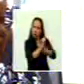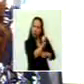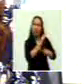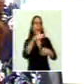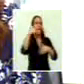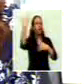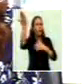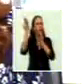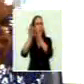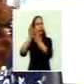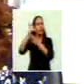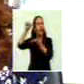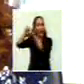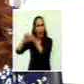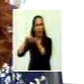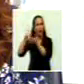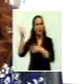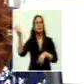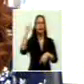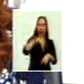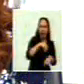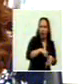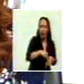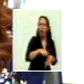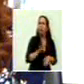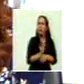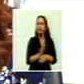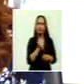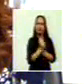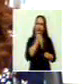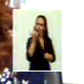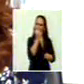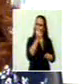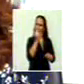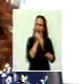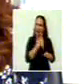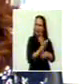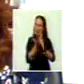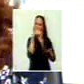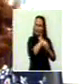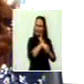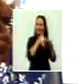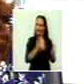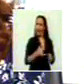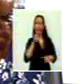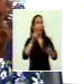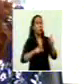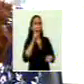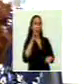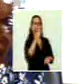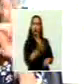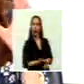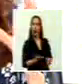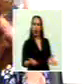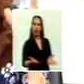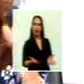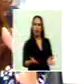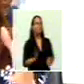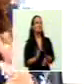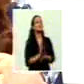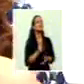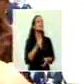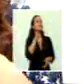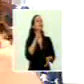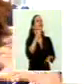exterior, que hoy son importantes miembros de nuestra sociedad y son desconocidos. Y nosotros desconocidos, digamos,